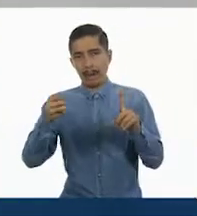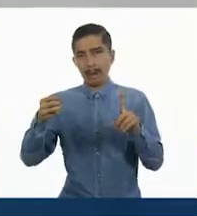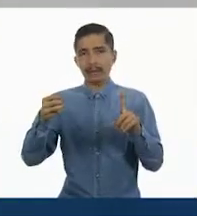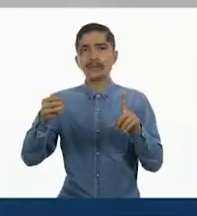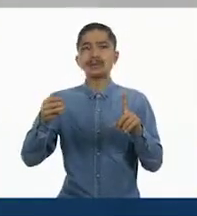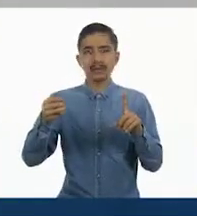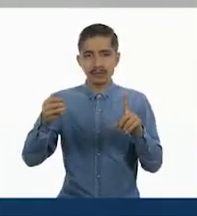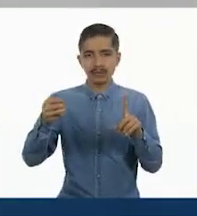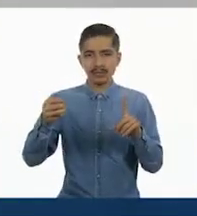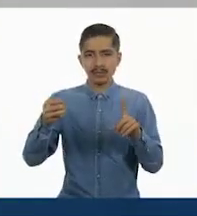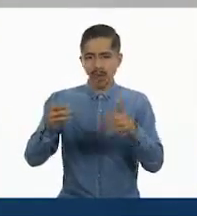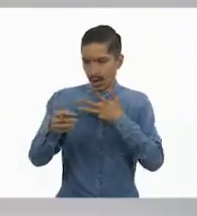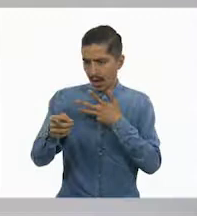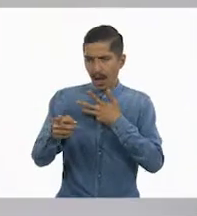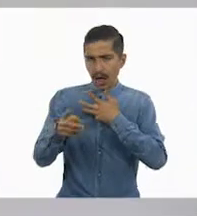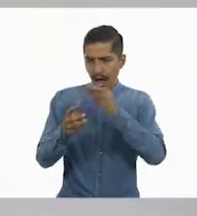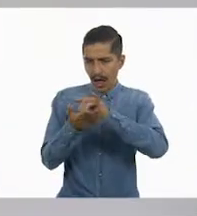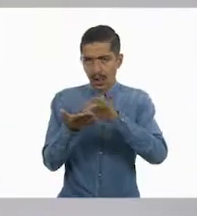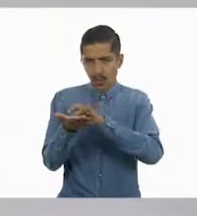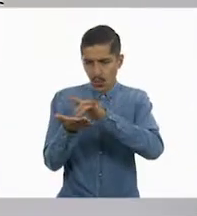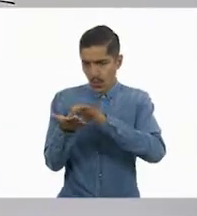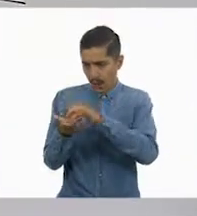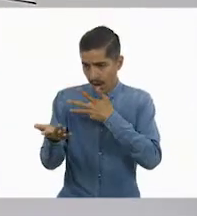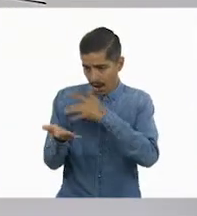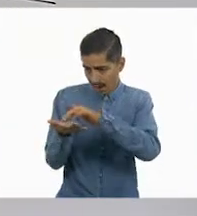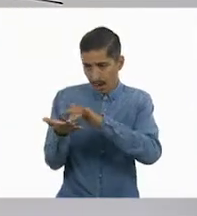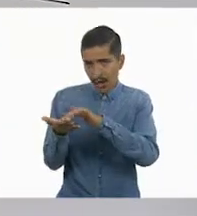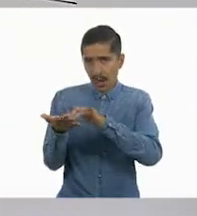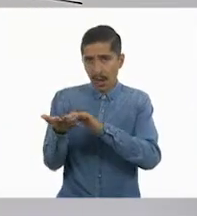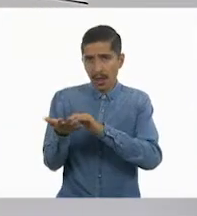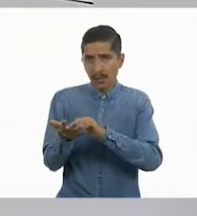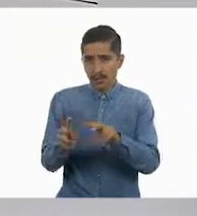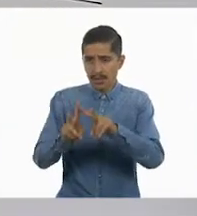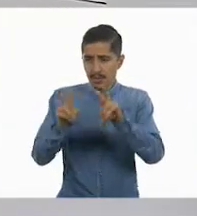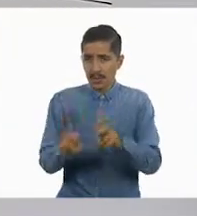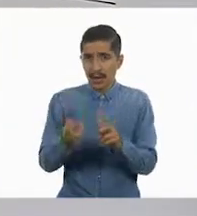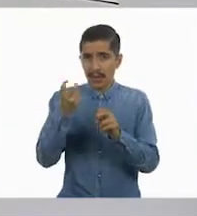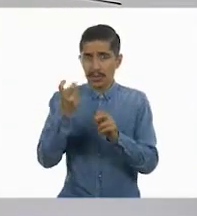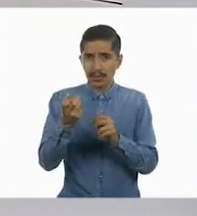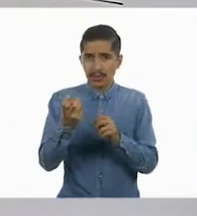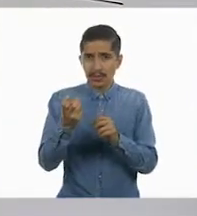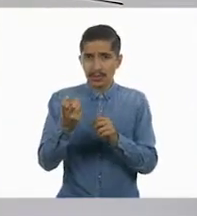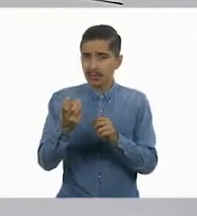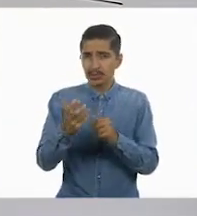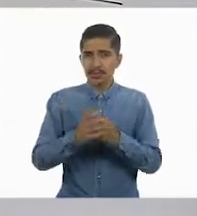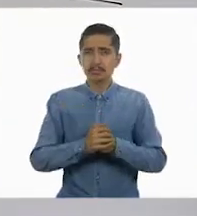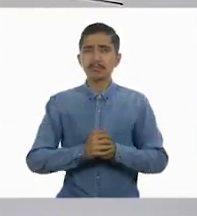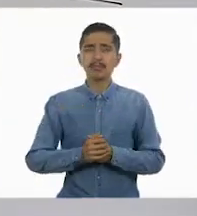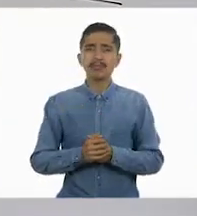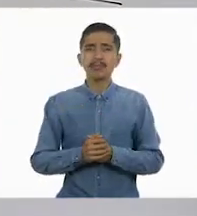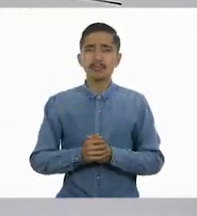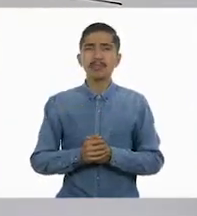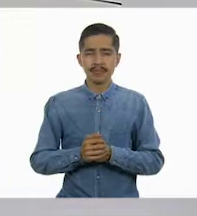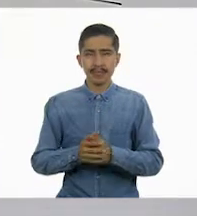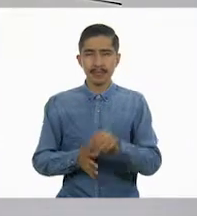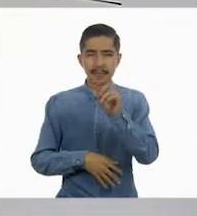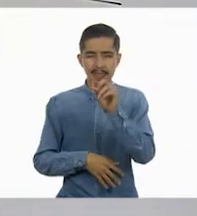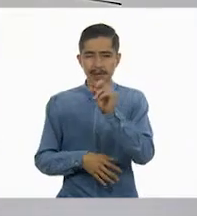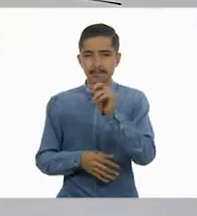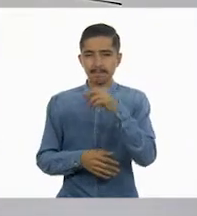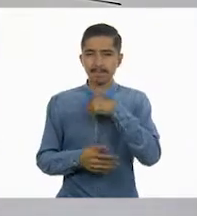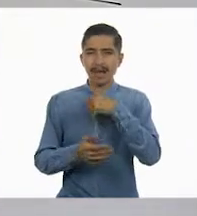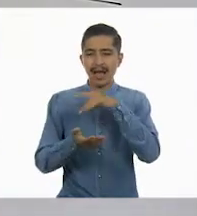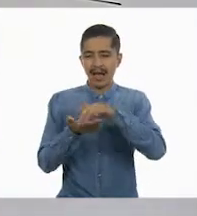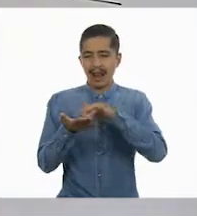Podríamos hacerlo, tienes tu calculadora de pura casualidad. Al fin este no es el tema que nos... Sí. Voy por mi calculadora, que